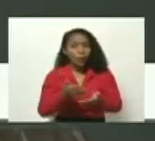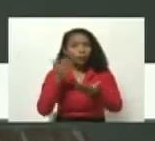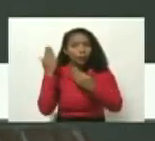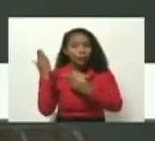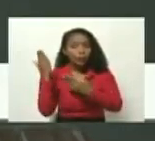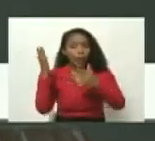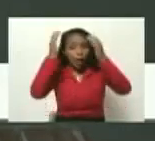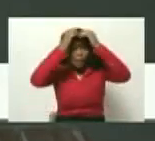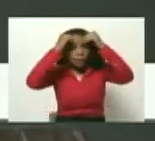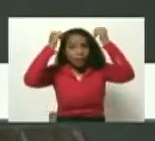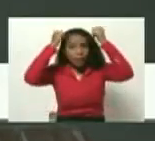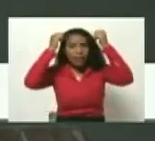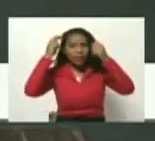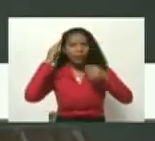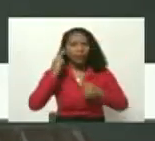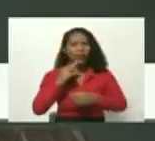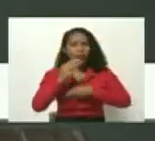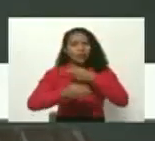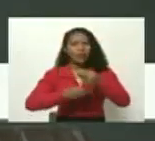la milicia bolivariana